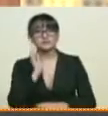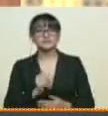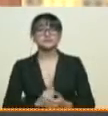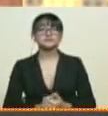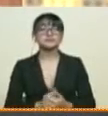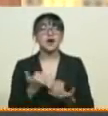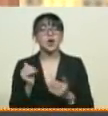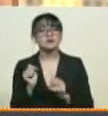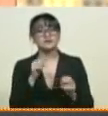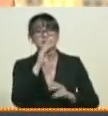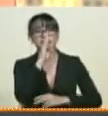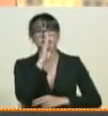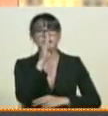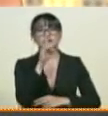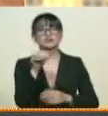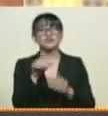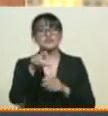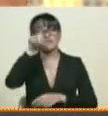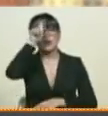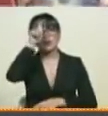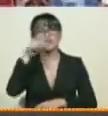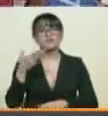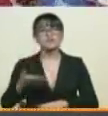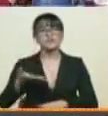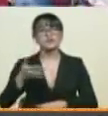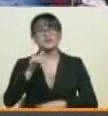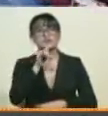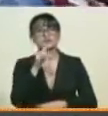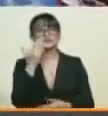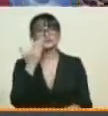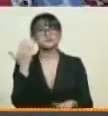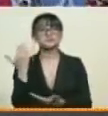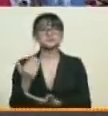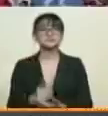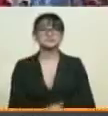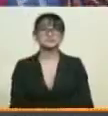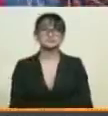Bien, nos trasladamos en vivo y directo al estado Falcón. Importante información se genera allá.